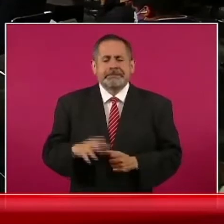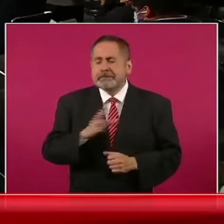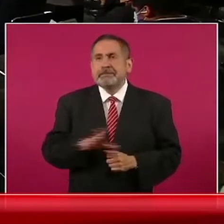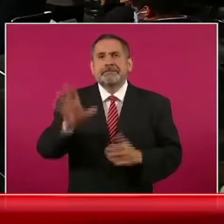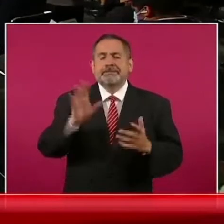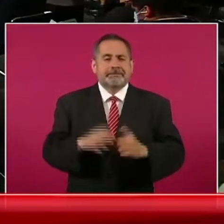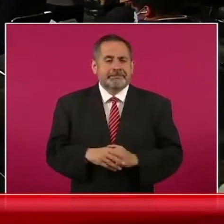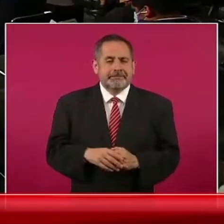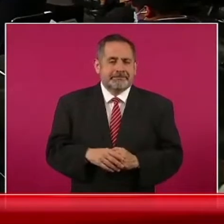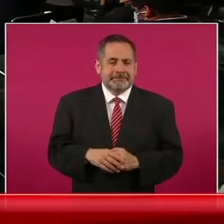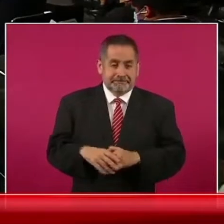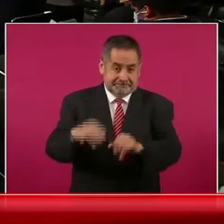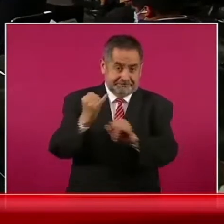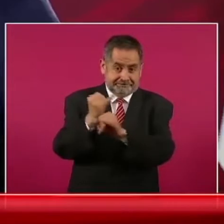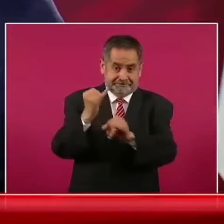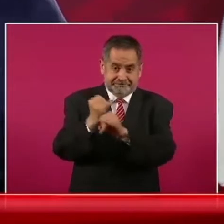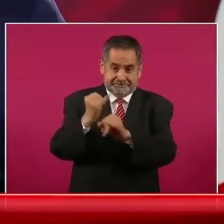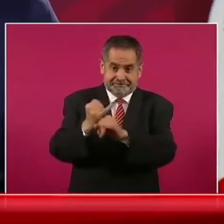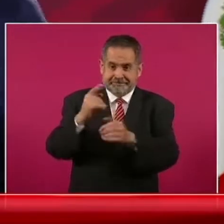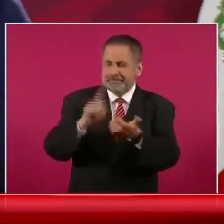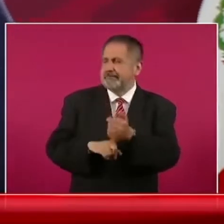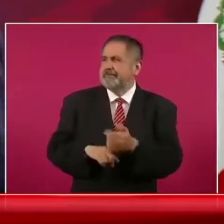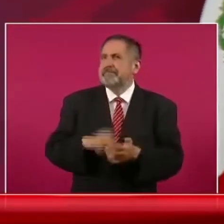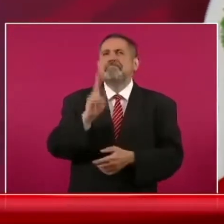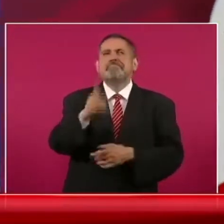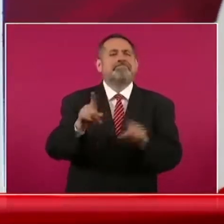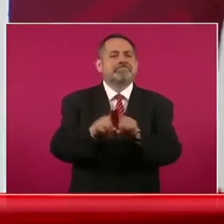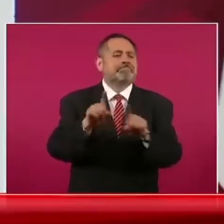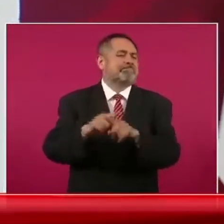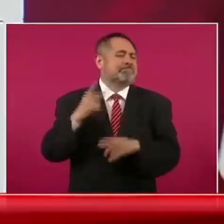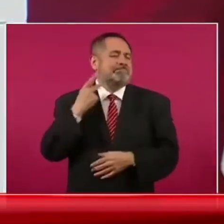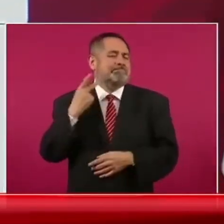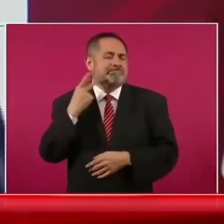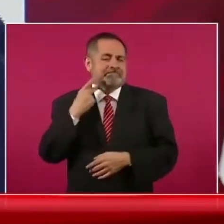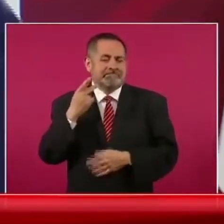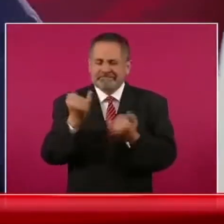lo de las redes es como la política